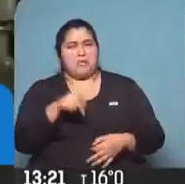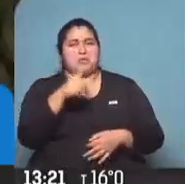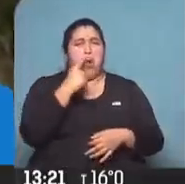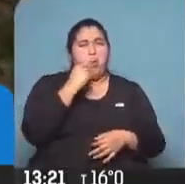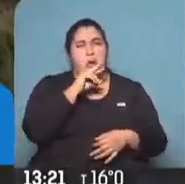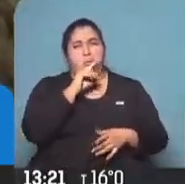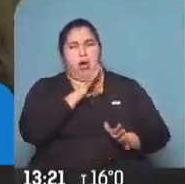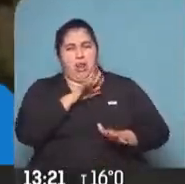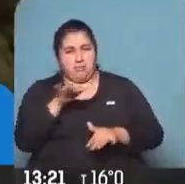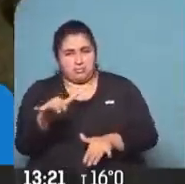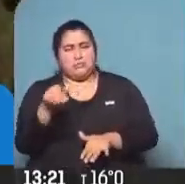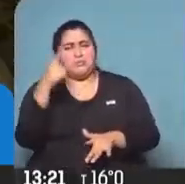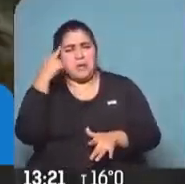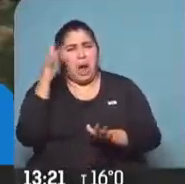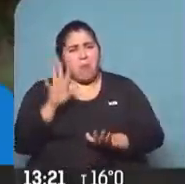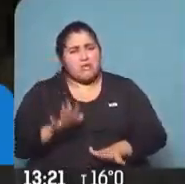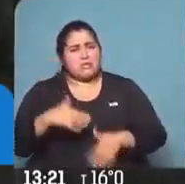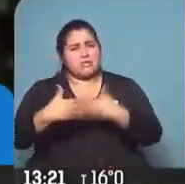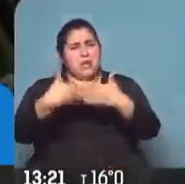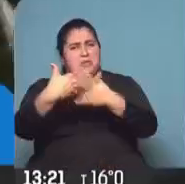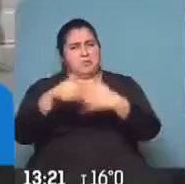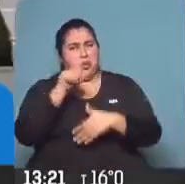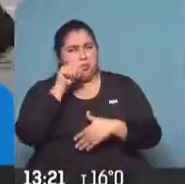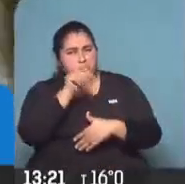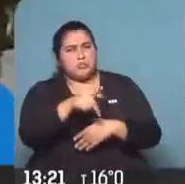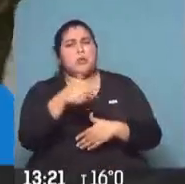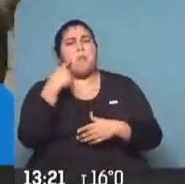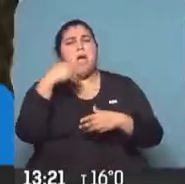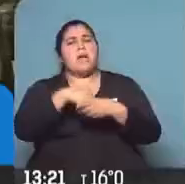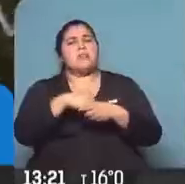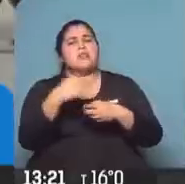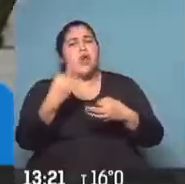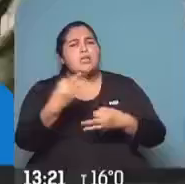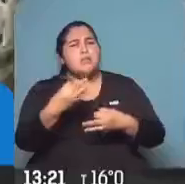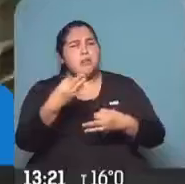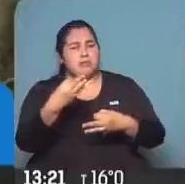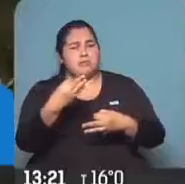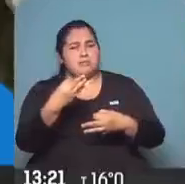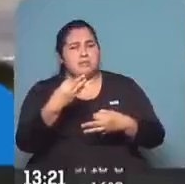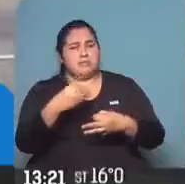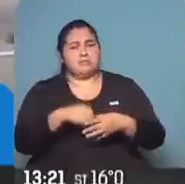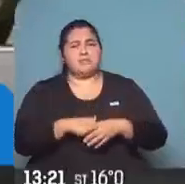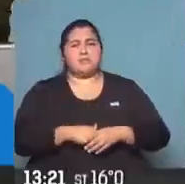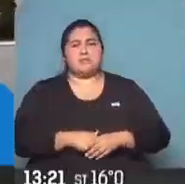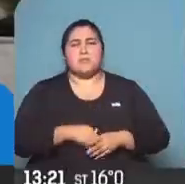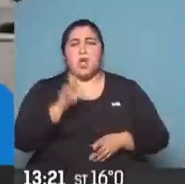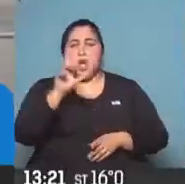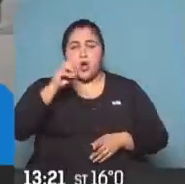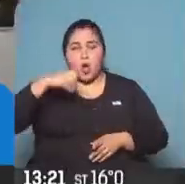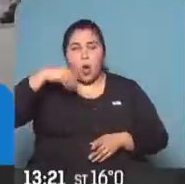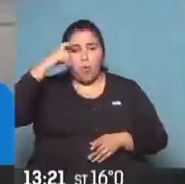mujeres que se capacitan en el instituto de capacitación especializada como juan adolfo romero